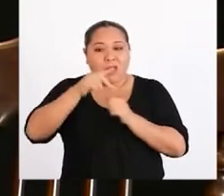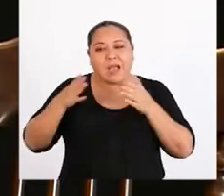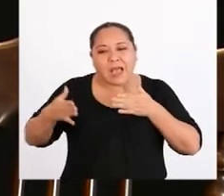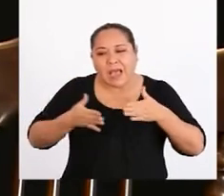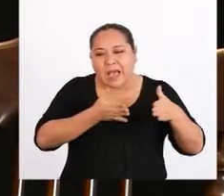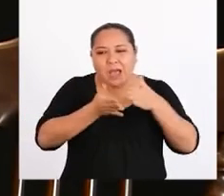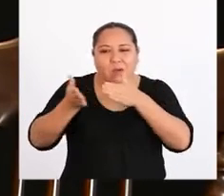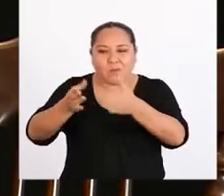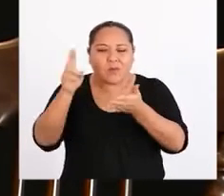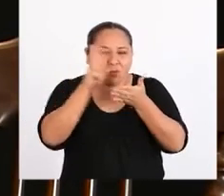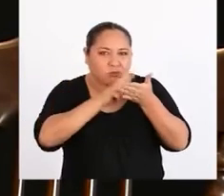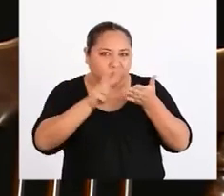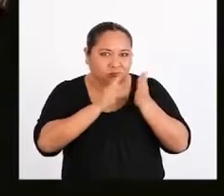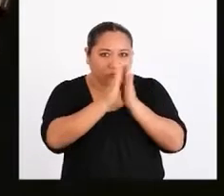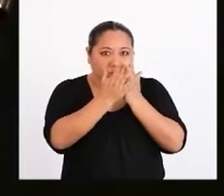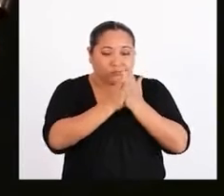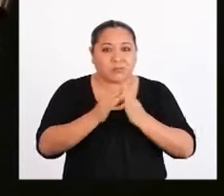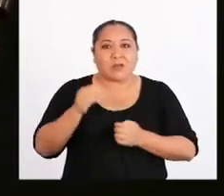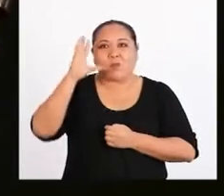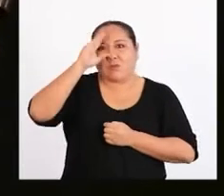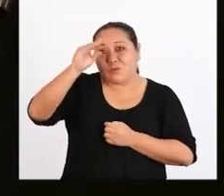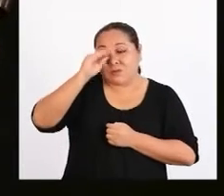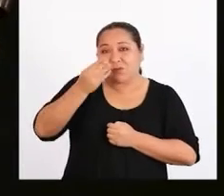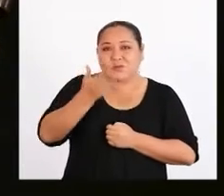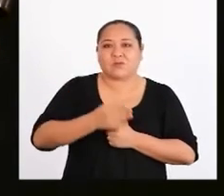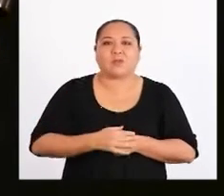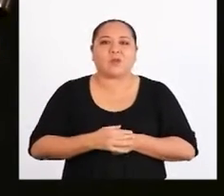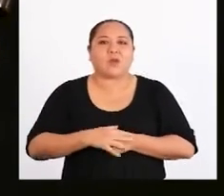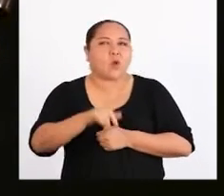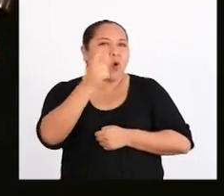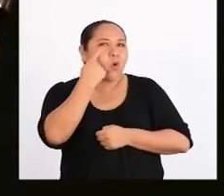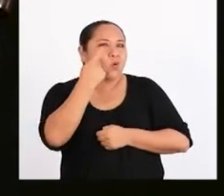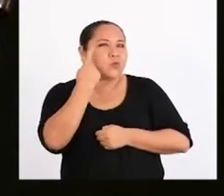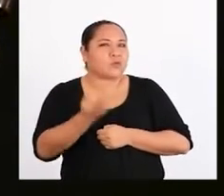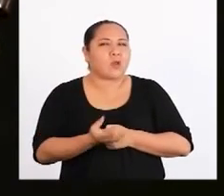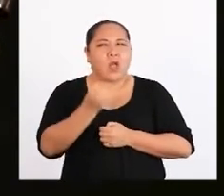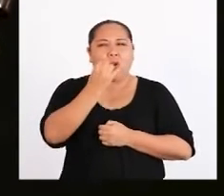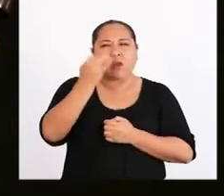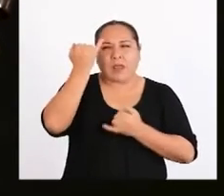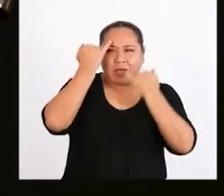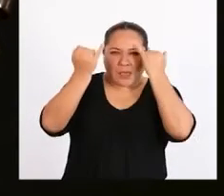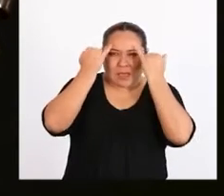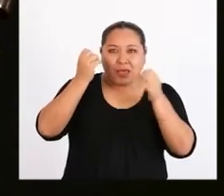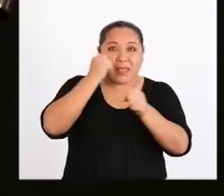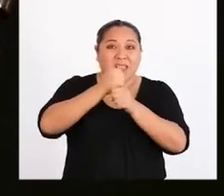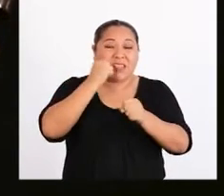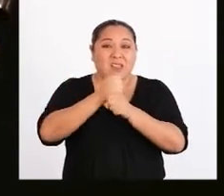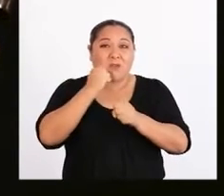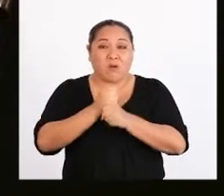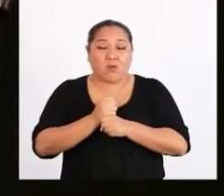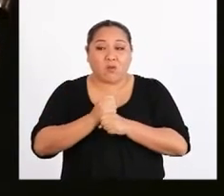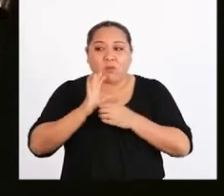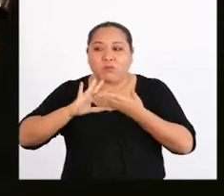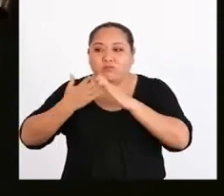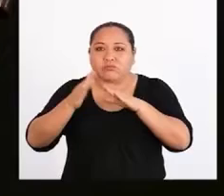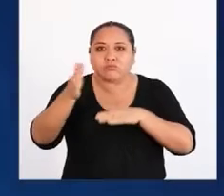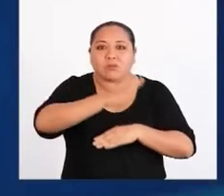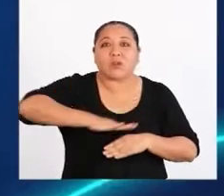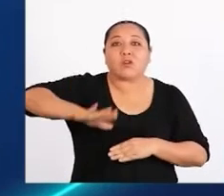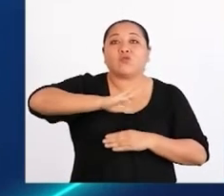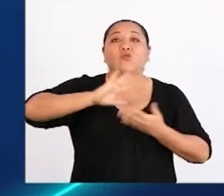nuestro camino en la lectura. Chicas y chicos, ¿han conocido alguna iniciativa de trabajo colectivo en su